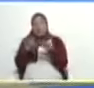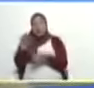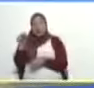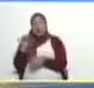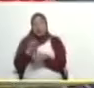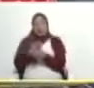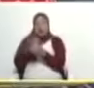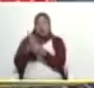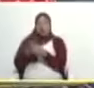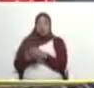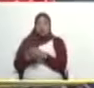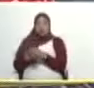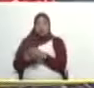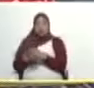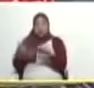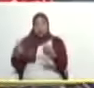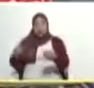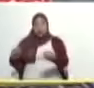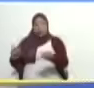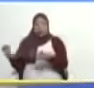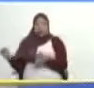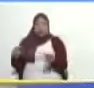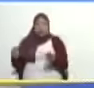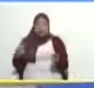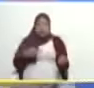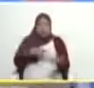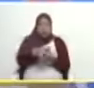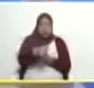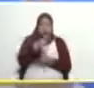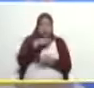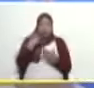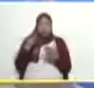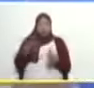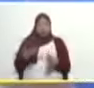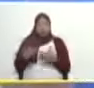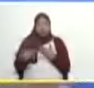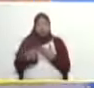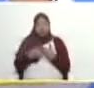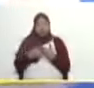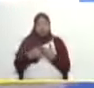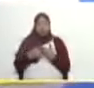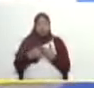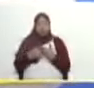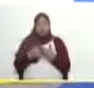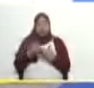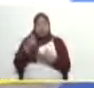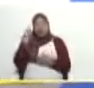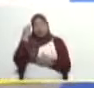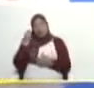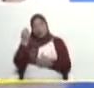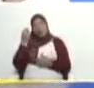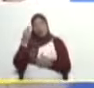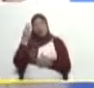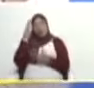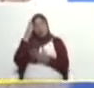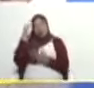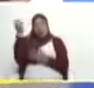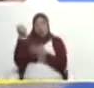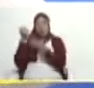pandemia, guerra económica, intento de invasión, siempre dije, Dios proveerá, Dios